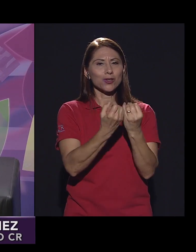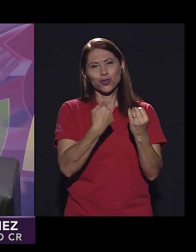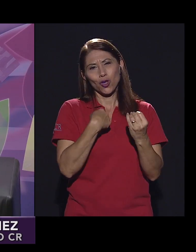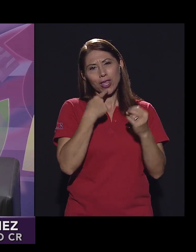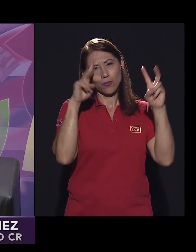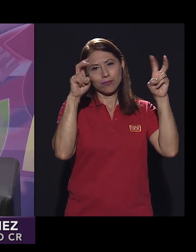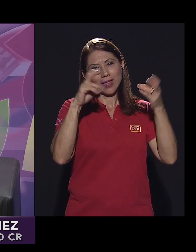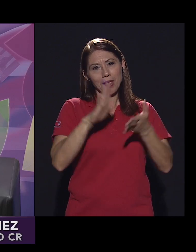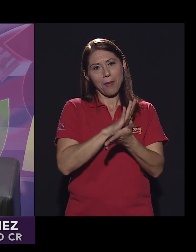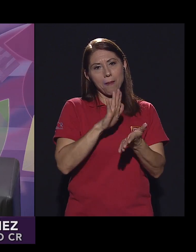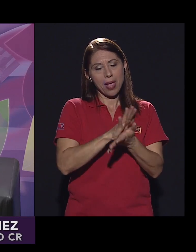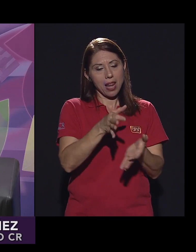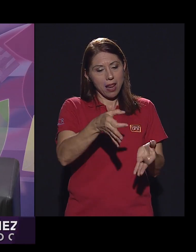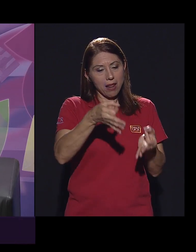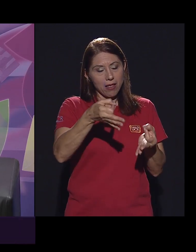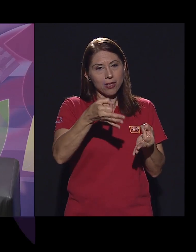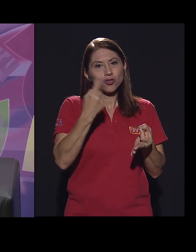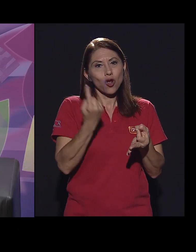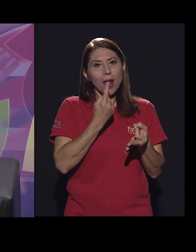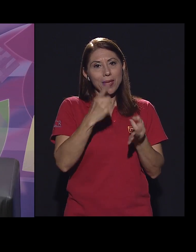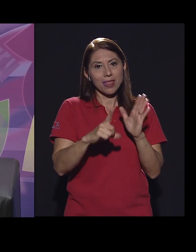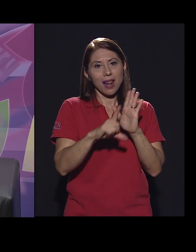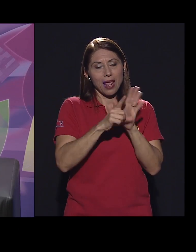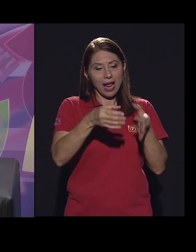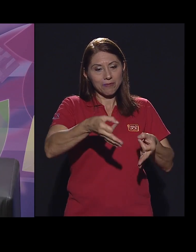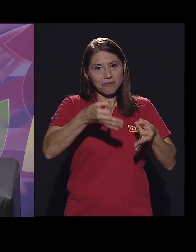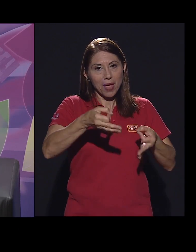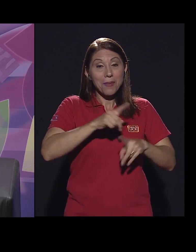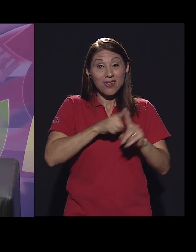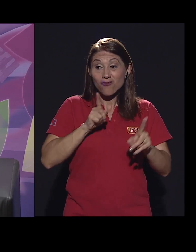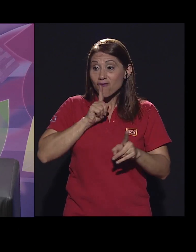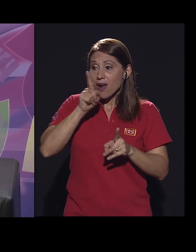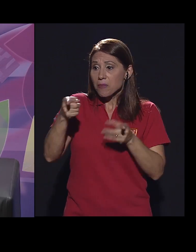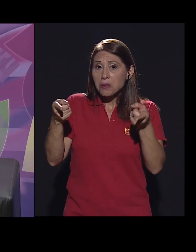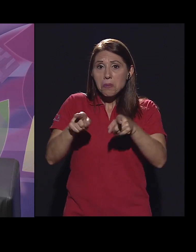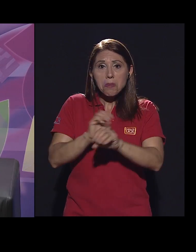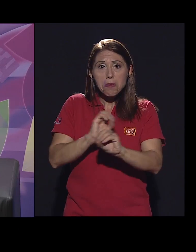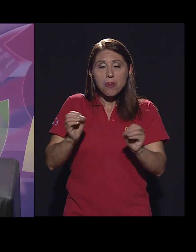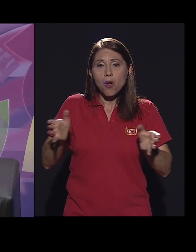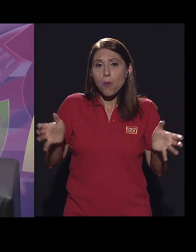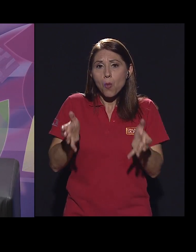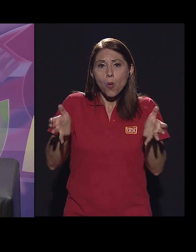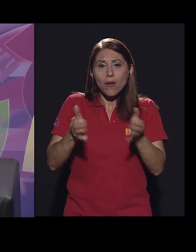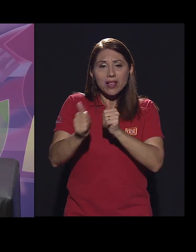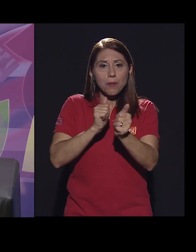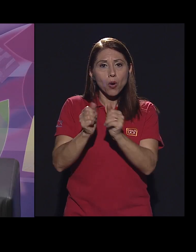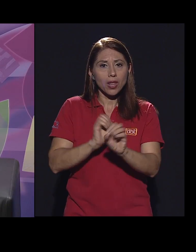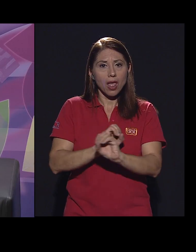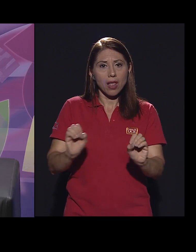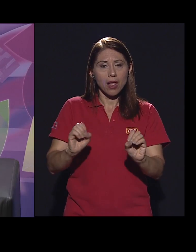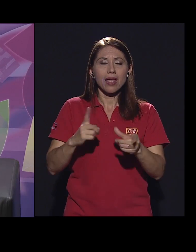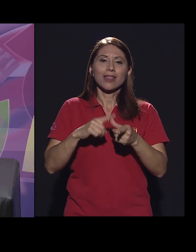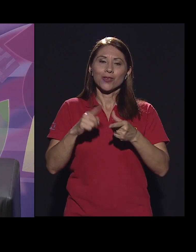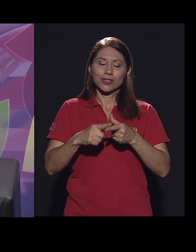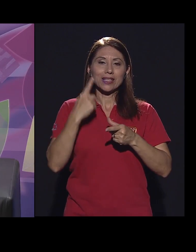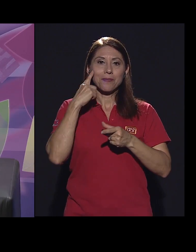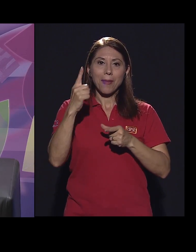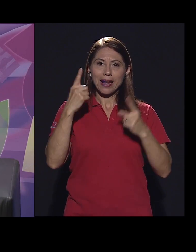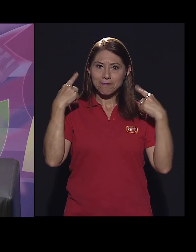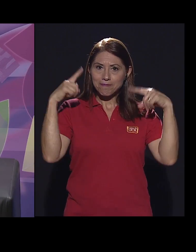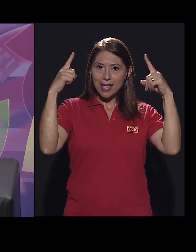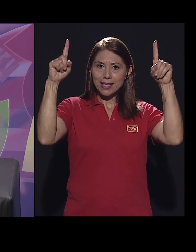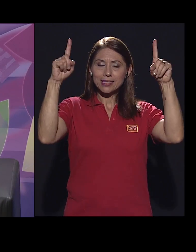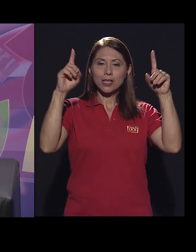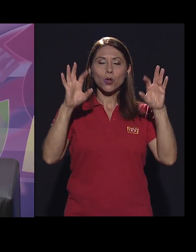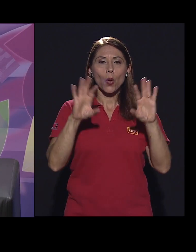de papel, digo yo, que solamente en la estructura legal, pero no son, de hecho, no promueven el deporte. Entonces, para el éxito